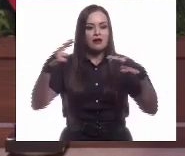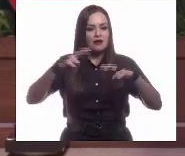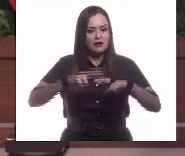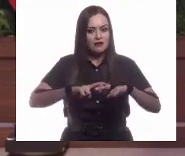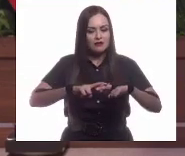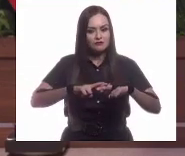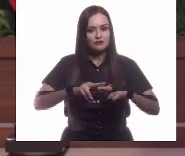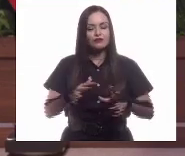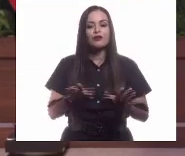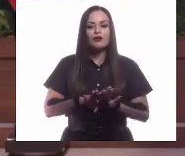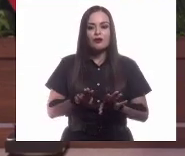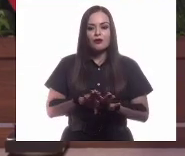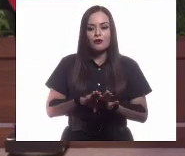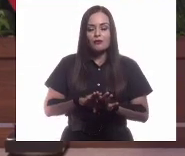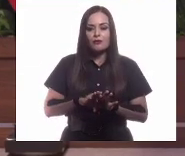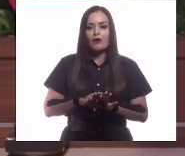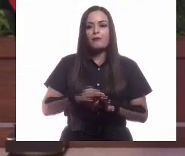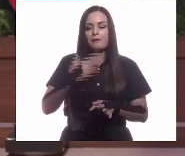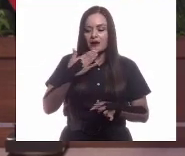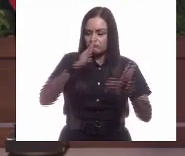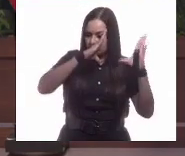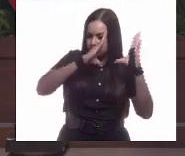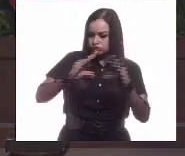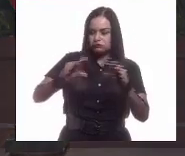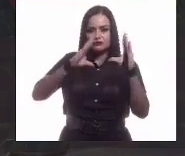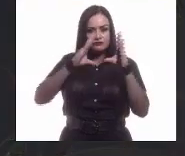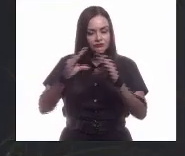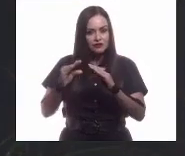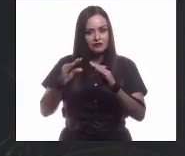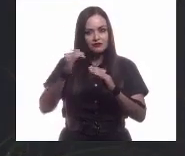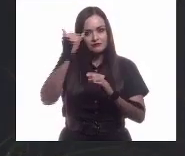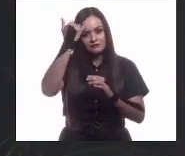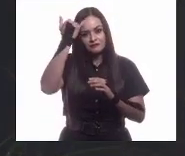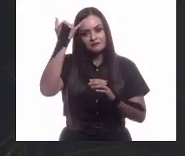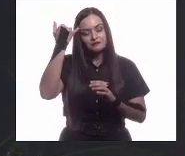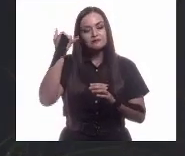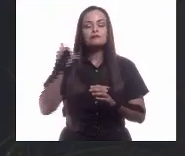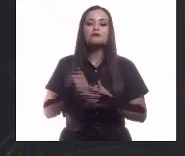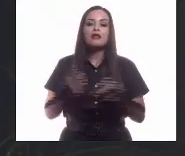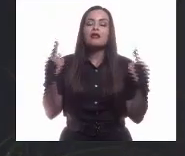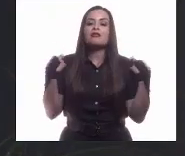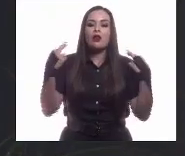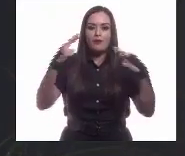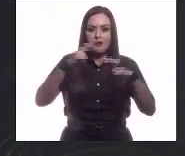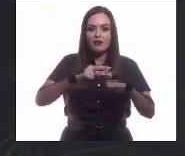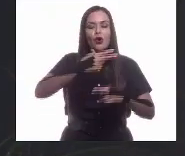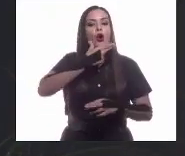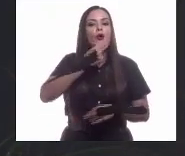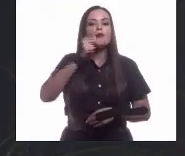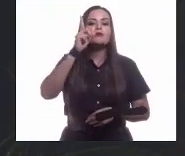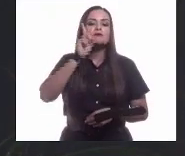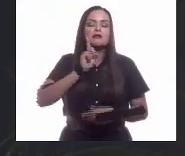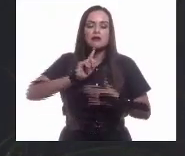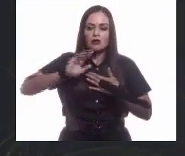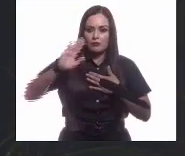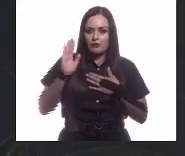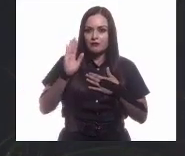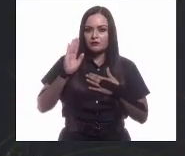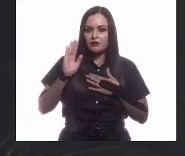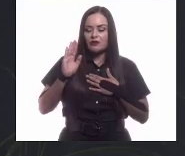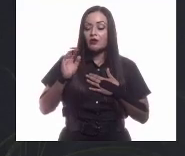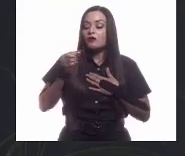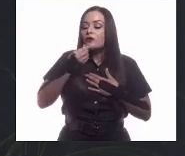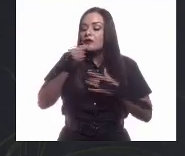con la calidad y la excelencia en la enseñanza. Gracias al compromiso de las y los maestros sudcalifornianos, con la niñez y con